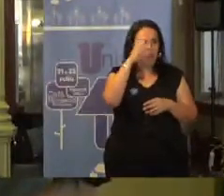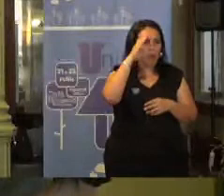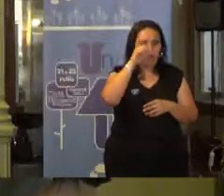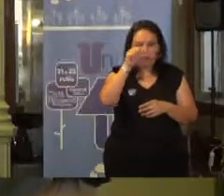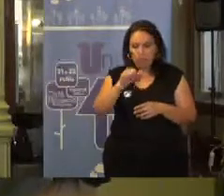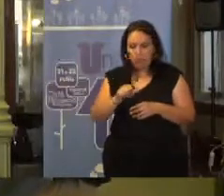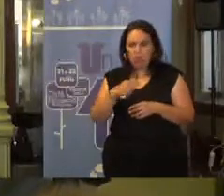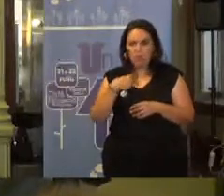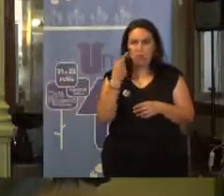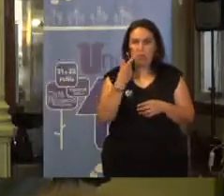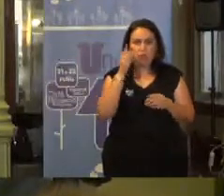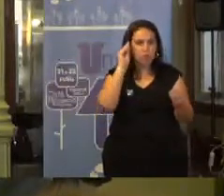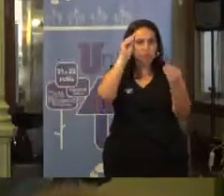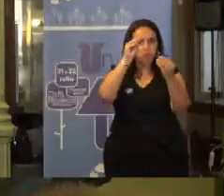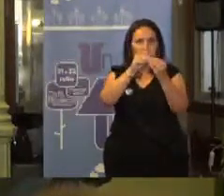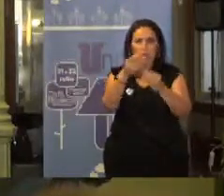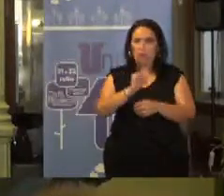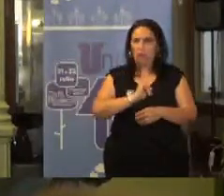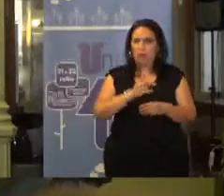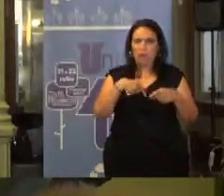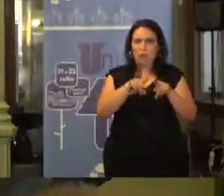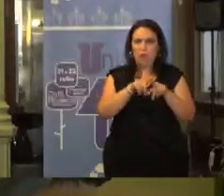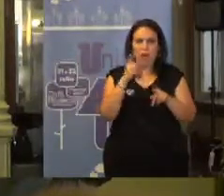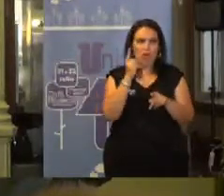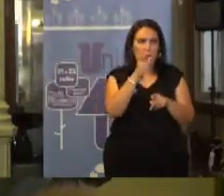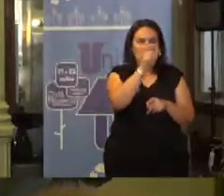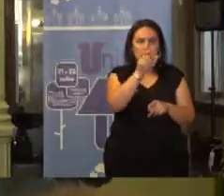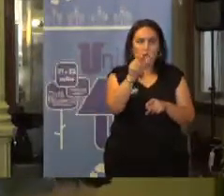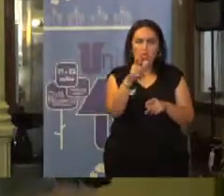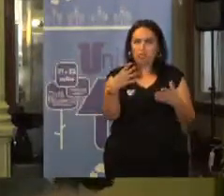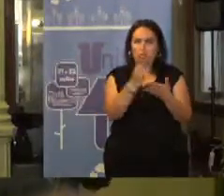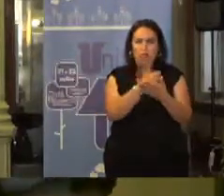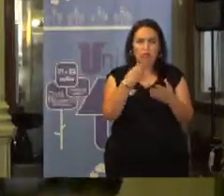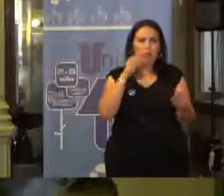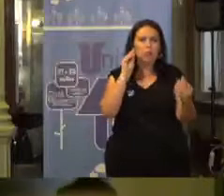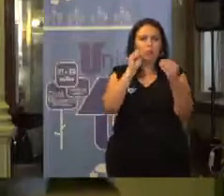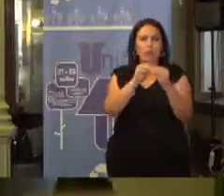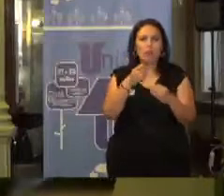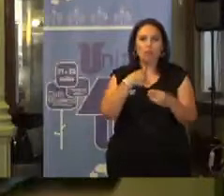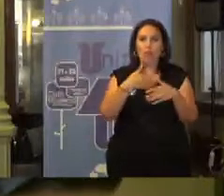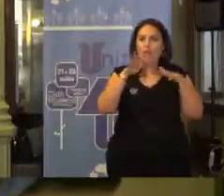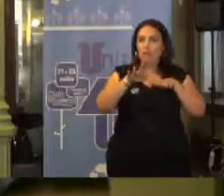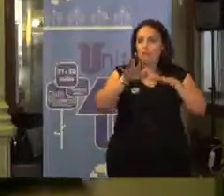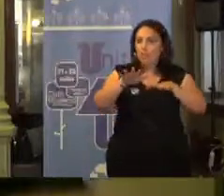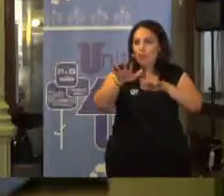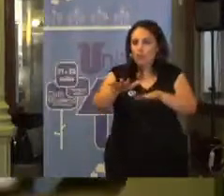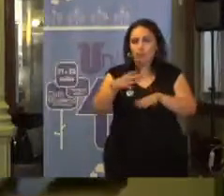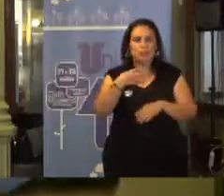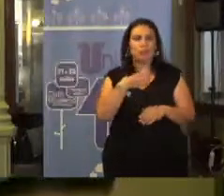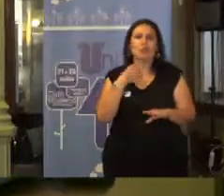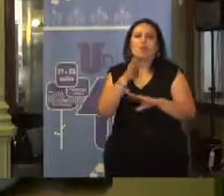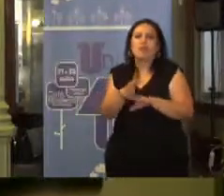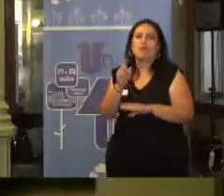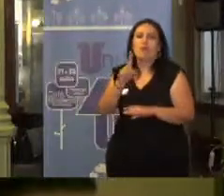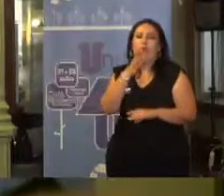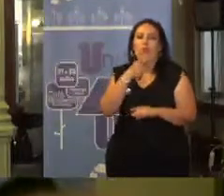todas, absolutamente. E asino os manifestos de todas. E non vou a manifestacións porque non podo, porque teño malonxión, eu non vou a manifestacións